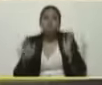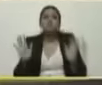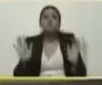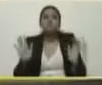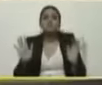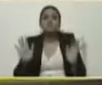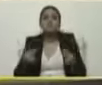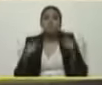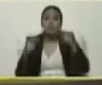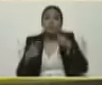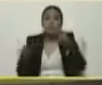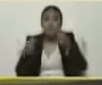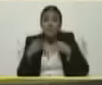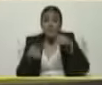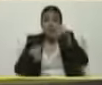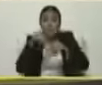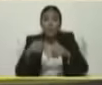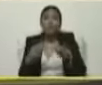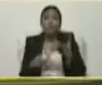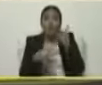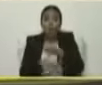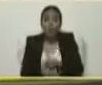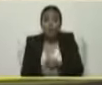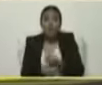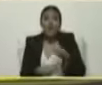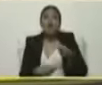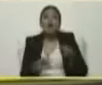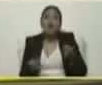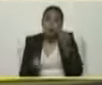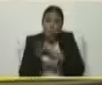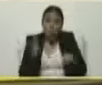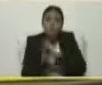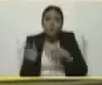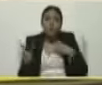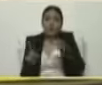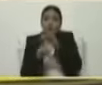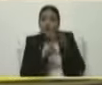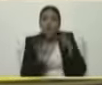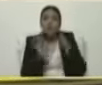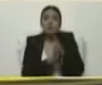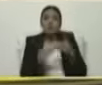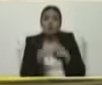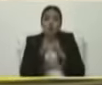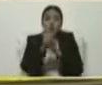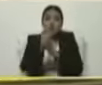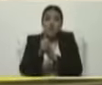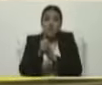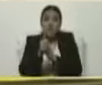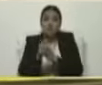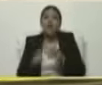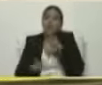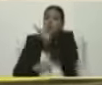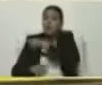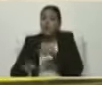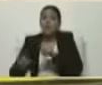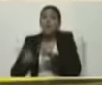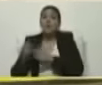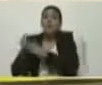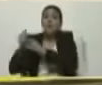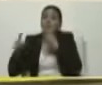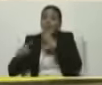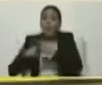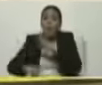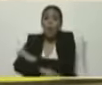Y este voto de confianza que ustedes me están dando como líderes opositores independientes o como líderes que vienen de la